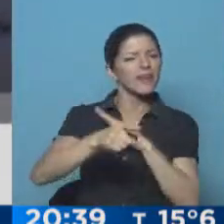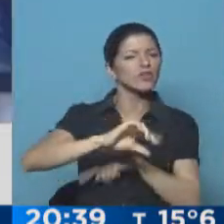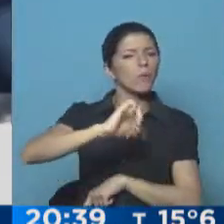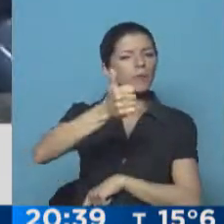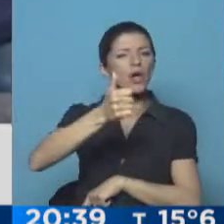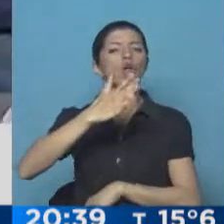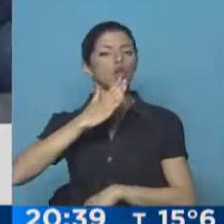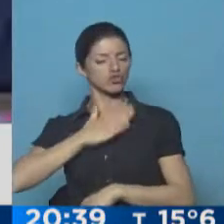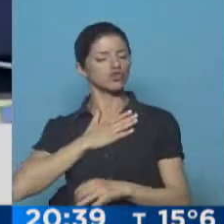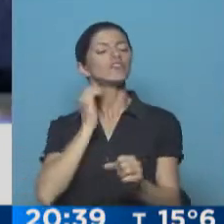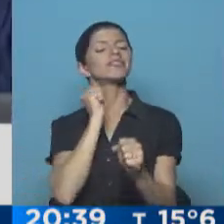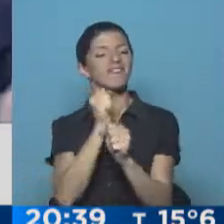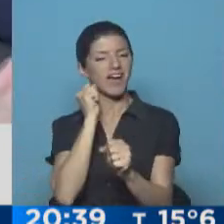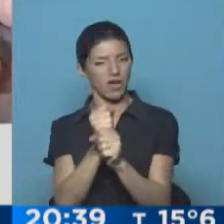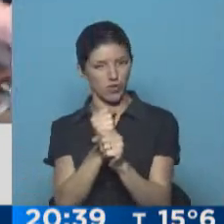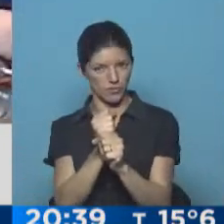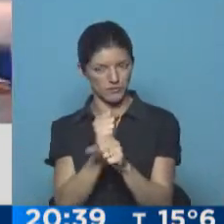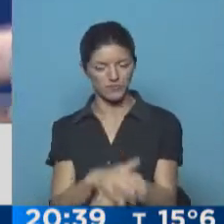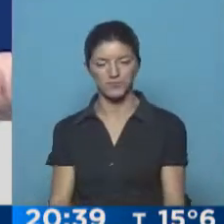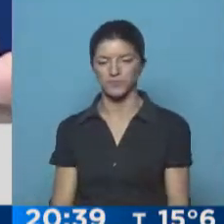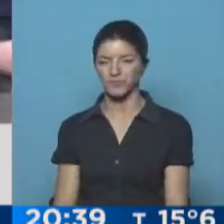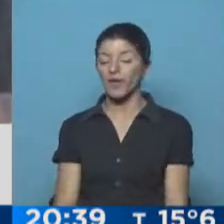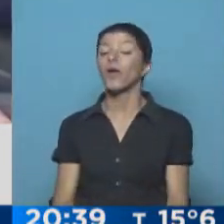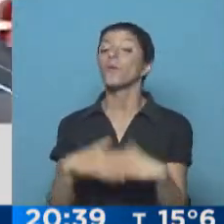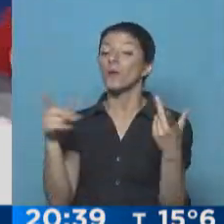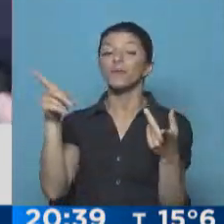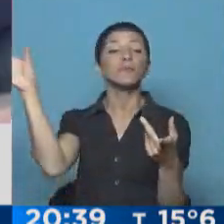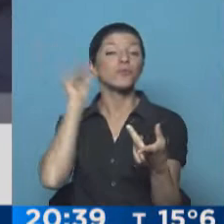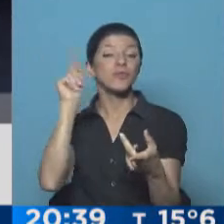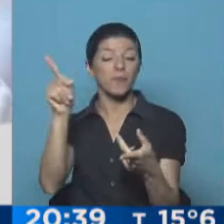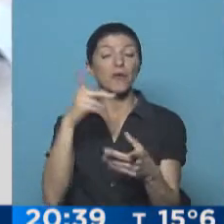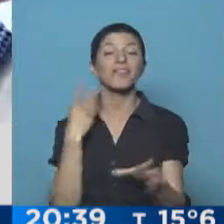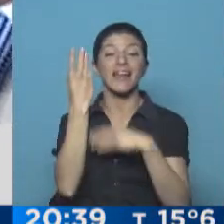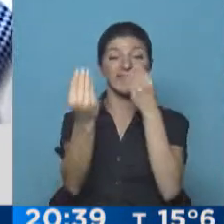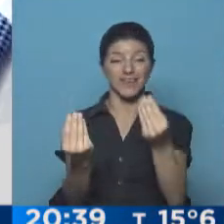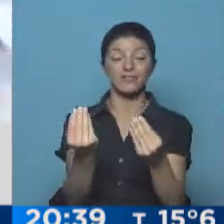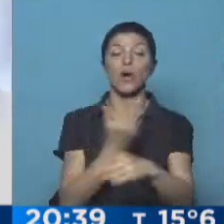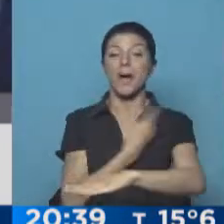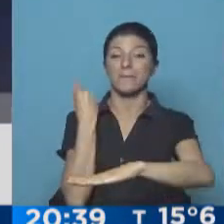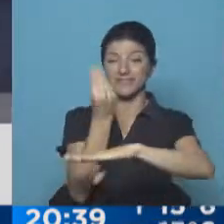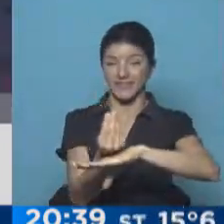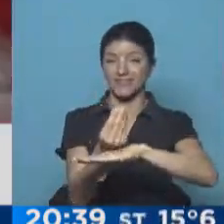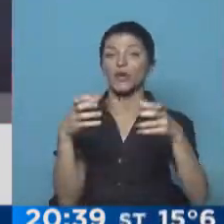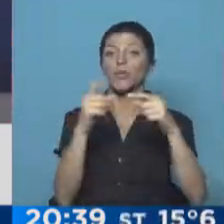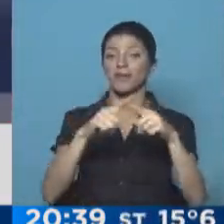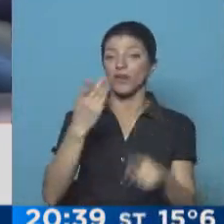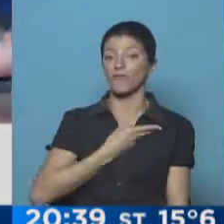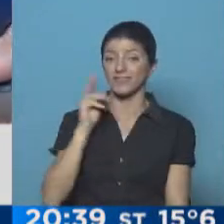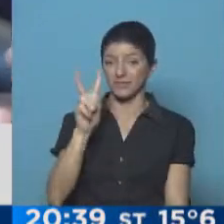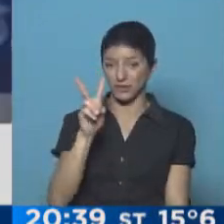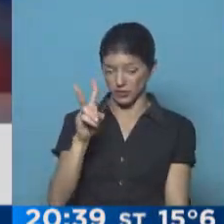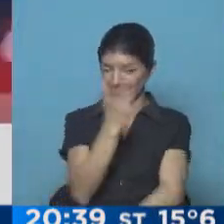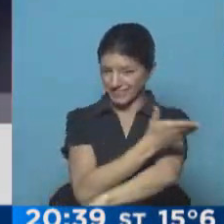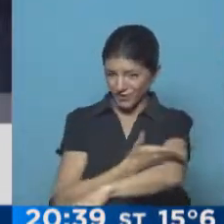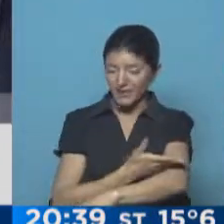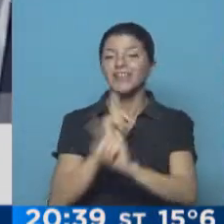Somos trabajadores. Bueno, la palabra entonces del candidato de presidente del Frente para la Victoria, Daniel Scioli, ahora